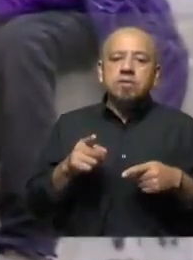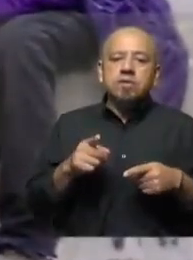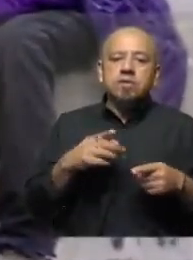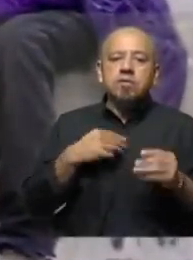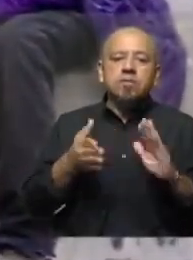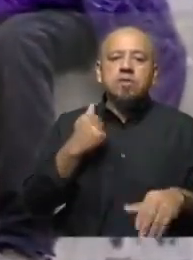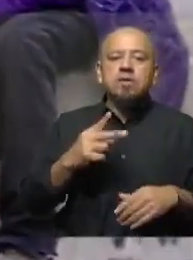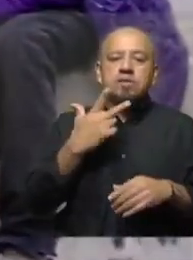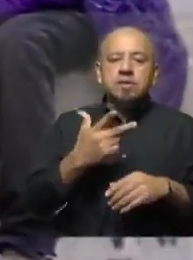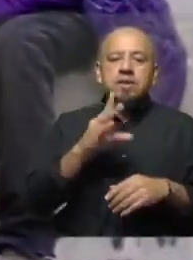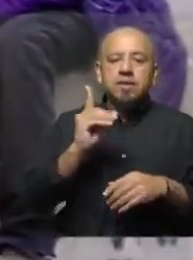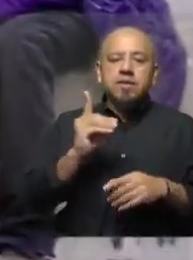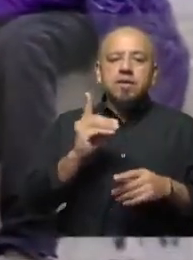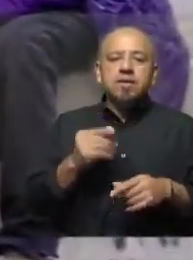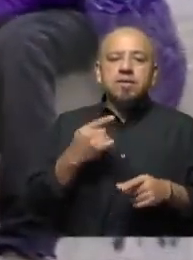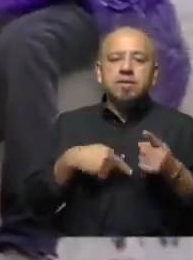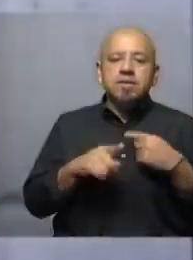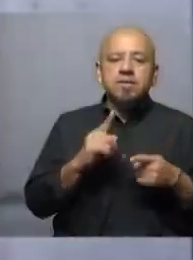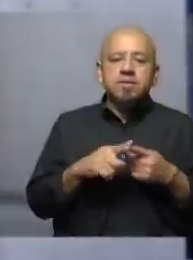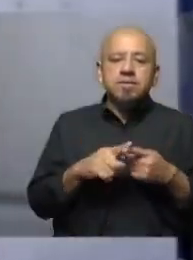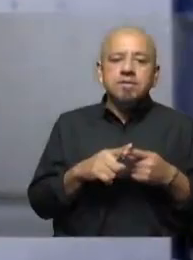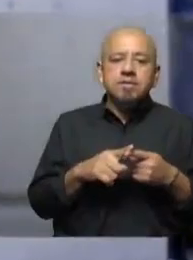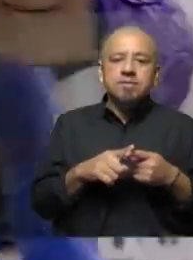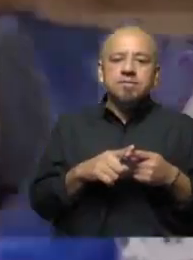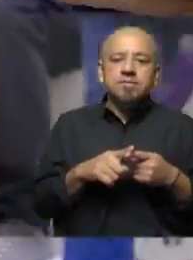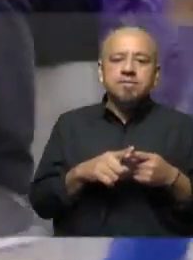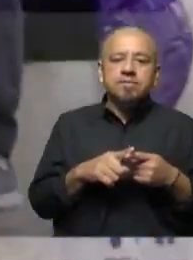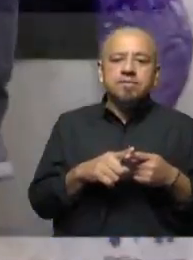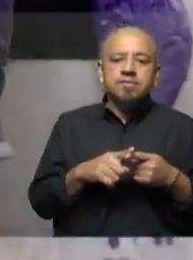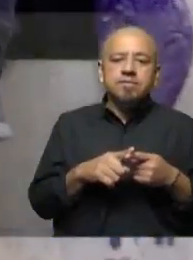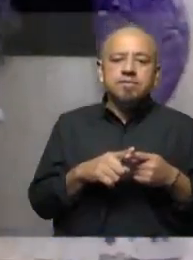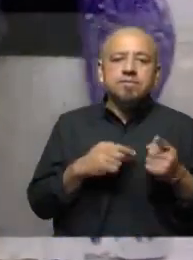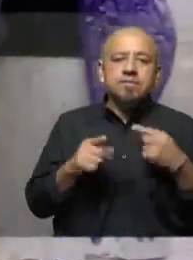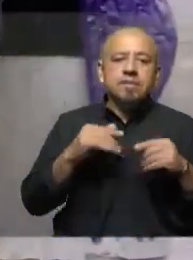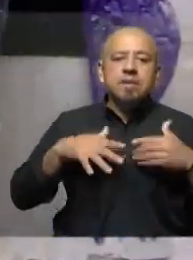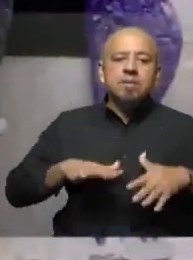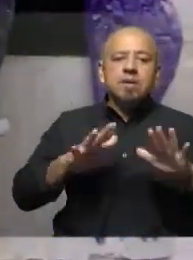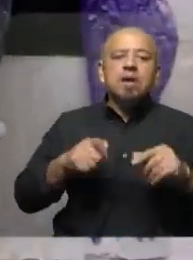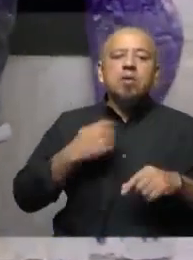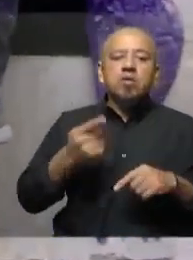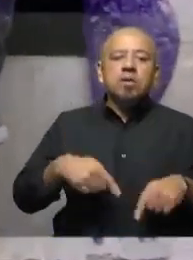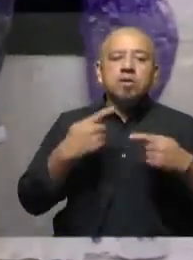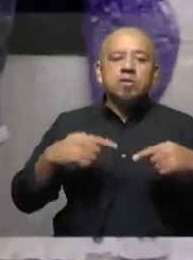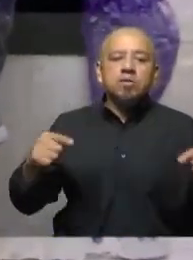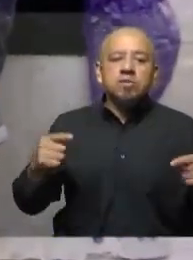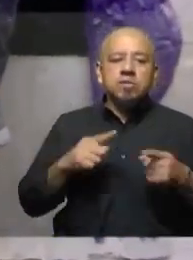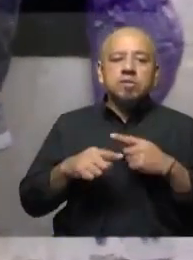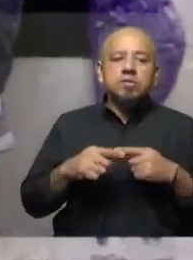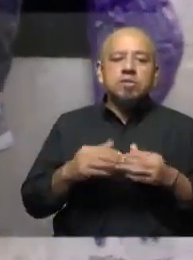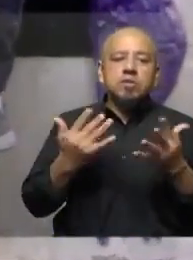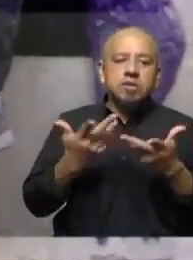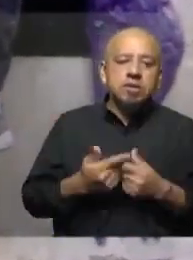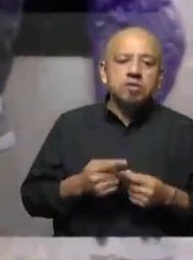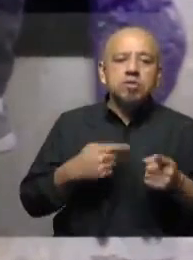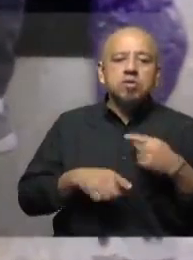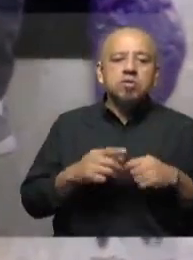3D, ¿entendés? Entonces hace un show y como que lo prepara otras cosas, además de, no sé, el orden de los temas y qué se va a poner